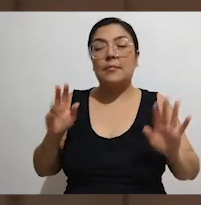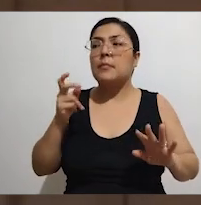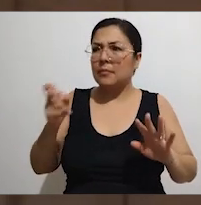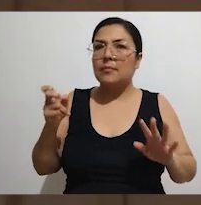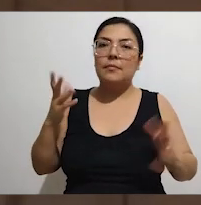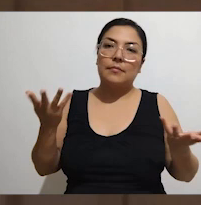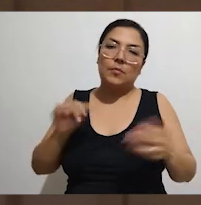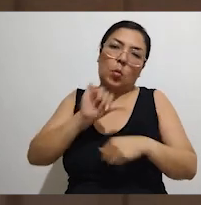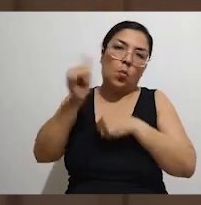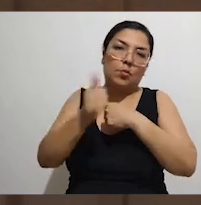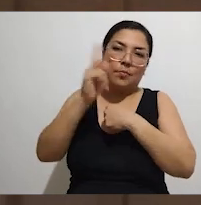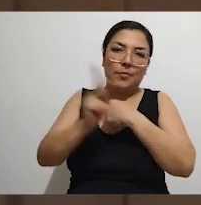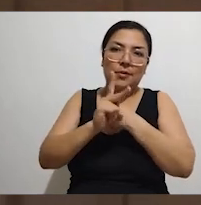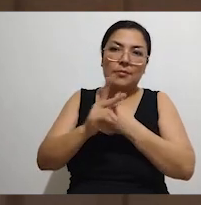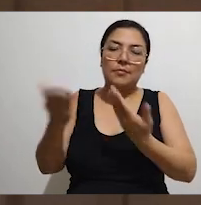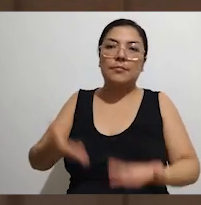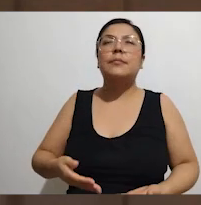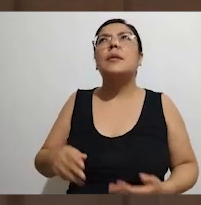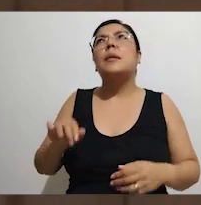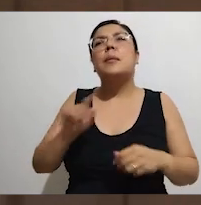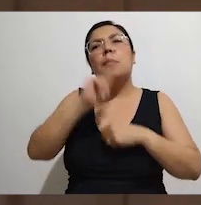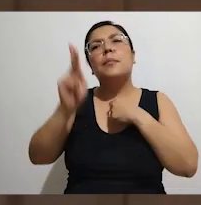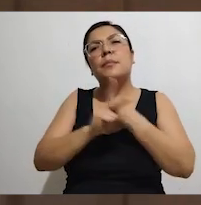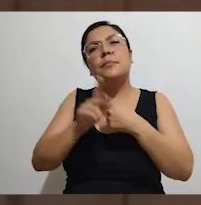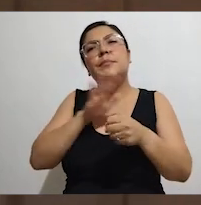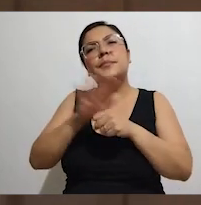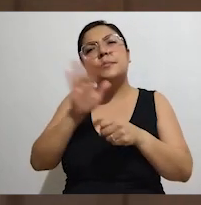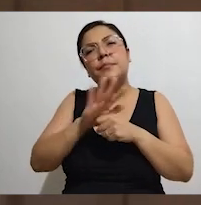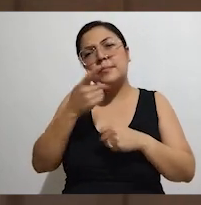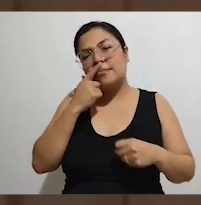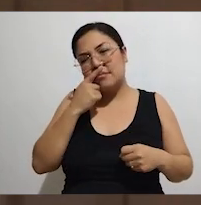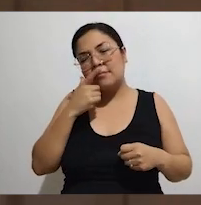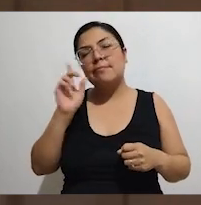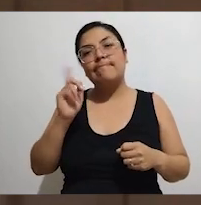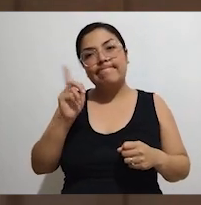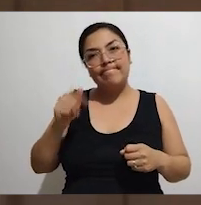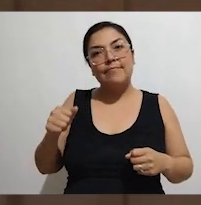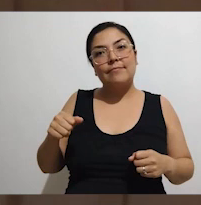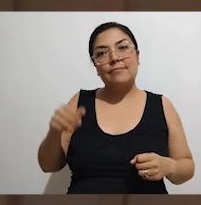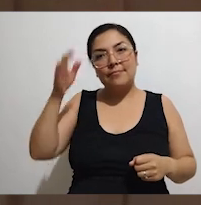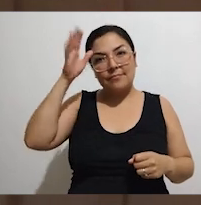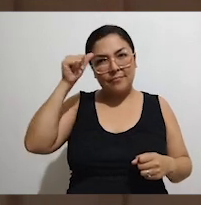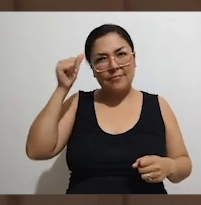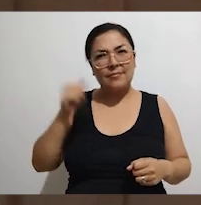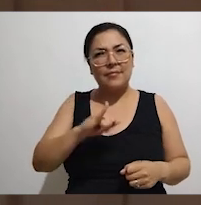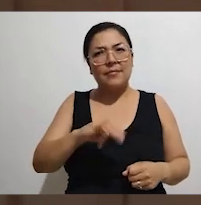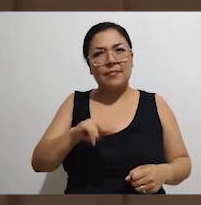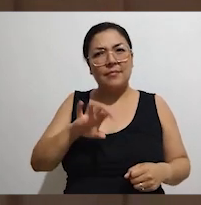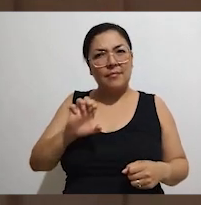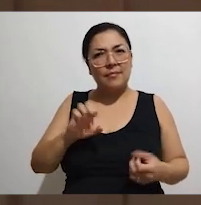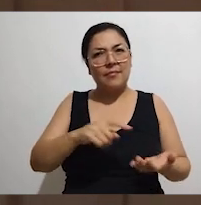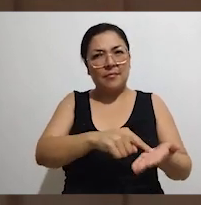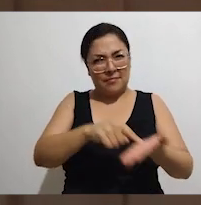deja de ser un extranjero. ¿De dónde tuvimos visitantes extranjeros? Conforme la relación que nos mandó el Instituto